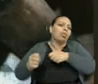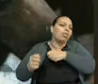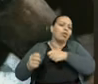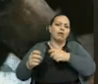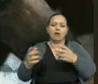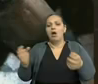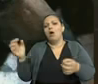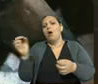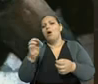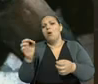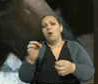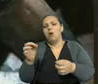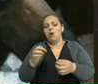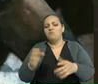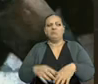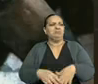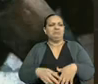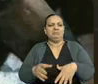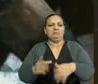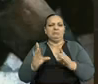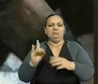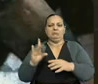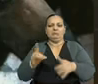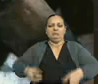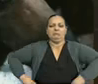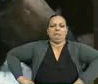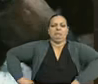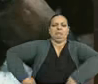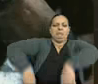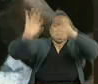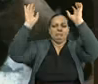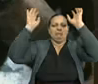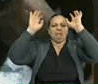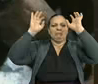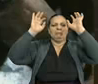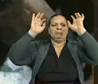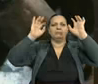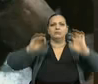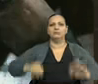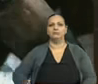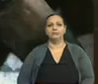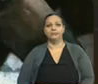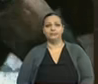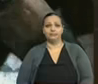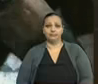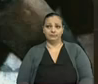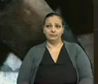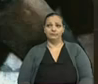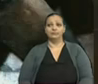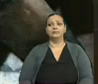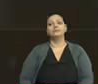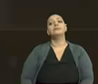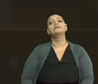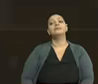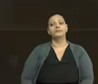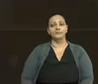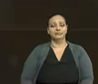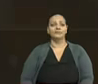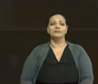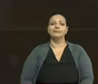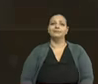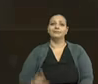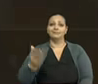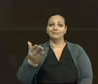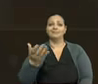Claro. Ese Firulai también anda metiendo la cabeza, todo. También ese Firulai relajoso. Es una perrita, esta es la mujer de Firulai. Ah, sí, perrita sí. Es.